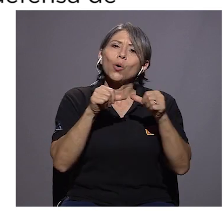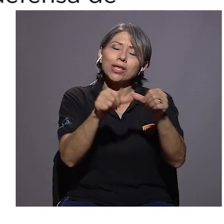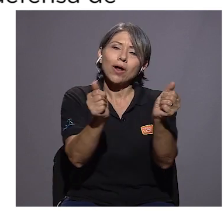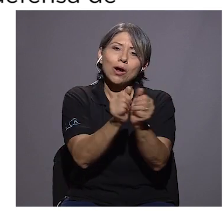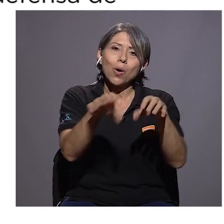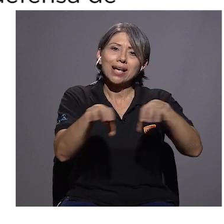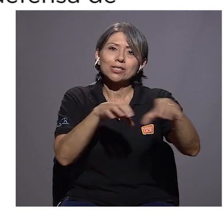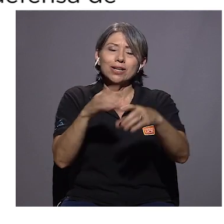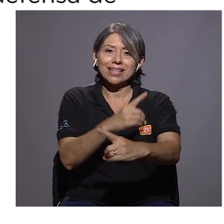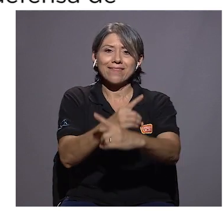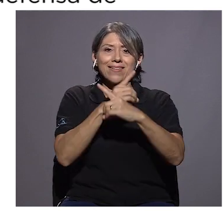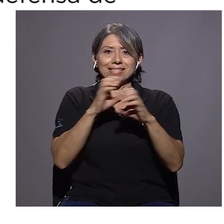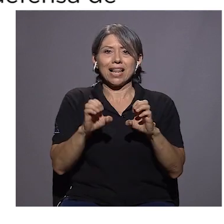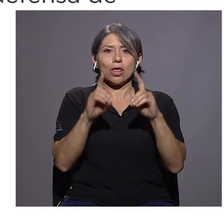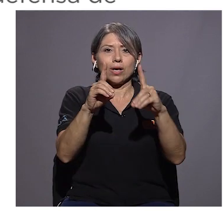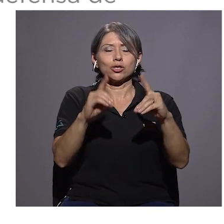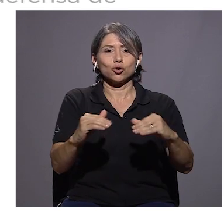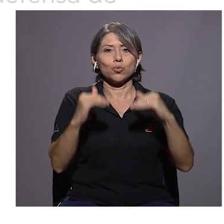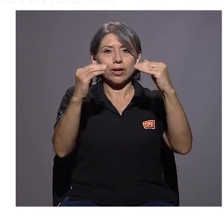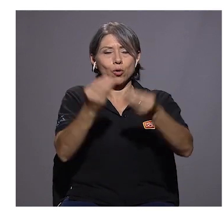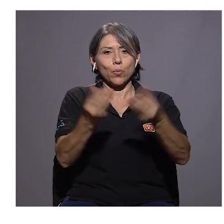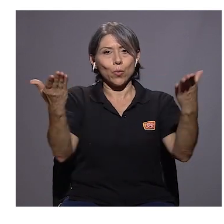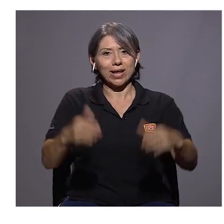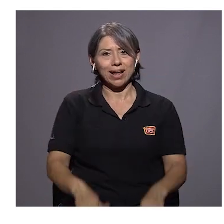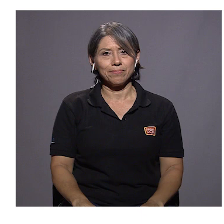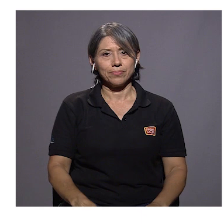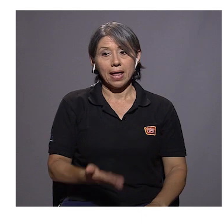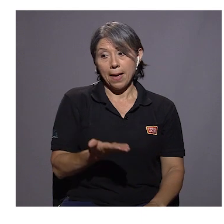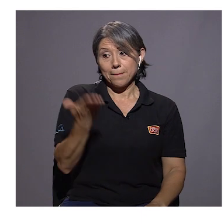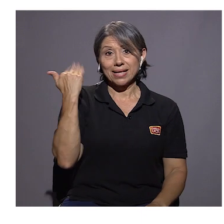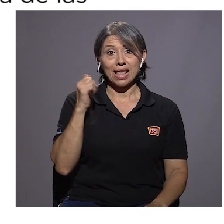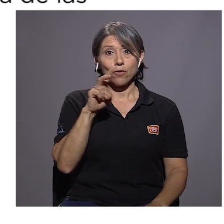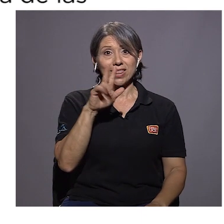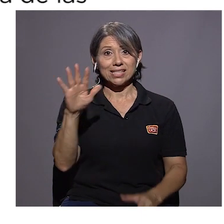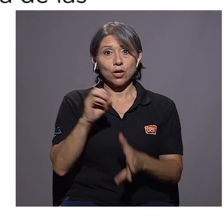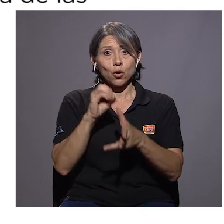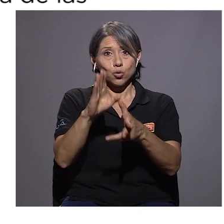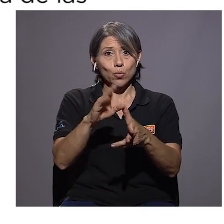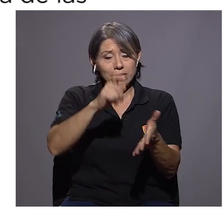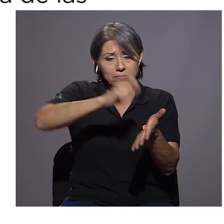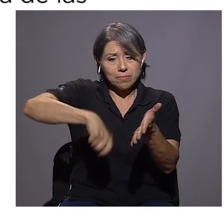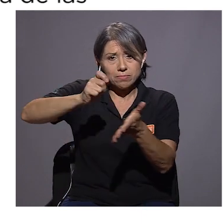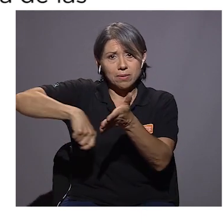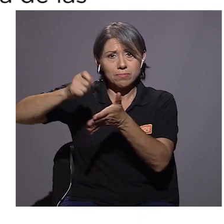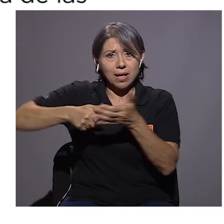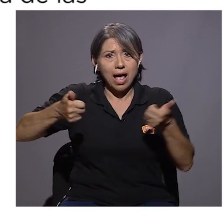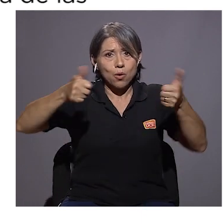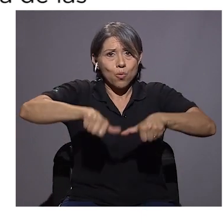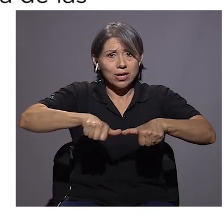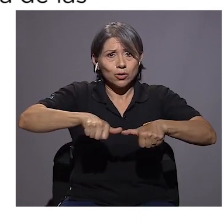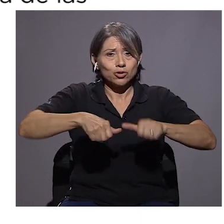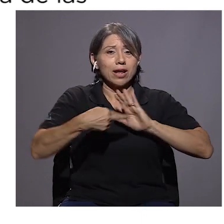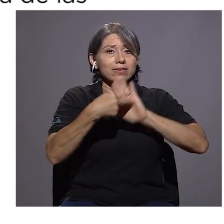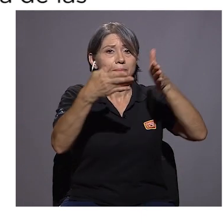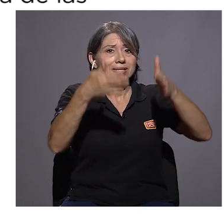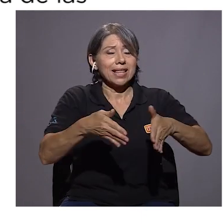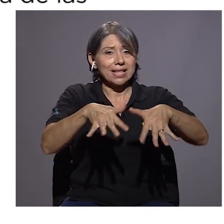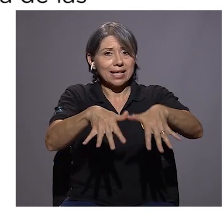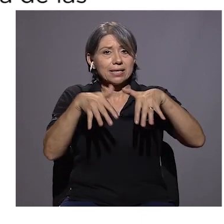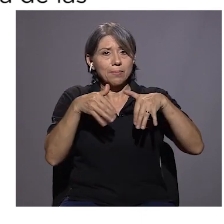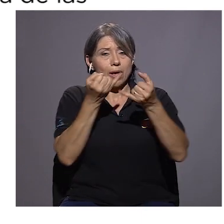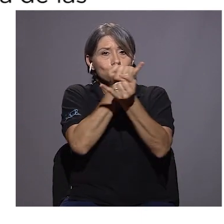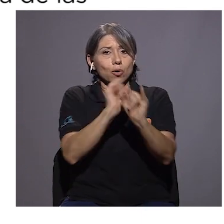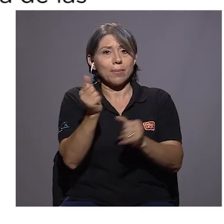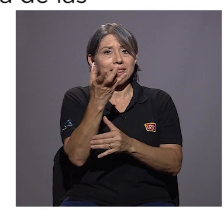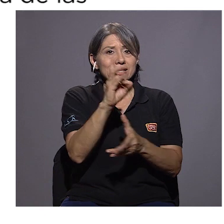diferentes acciones en defensa de la educación superior pública. El pasado 25 de octubre se firmaron acuerdos por parte de las vocerías de la